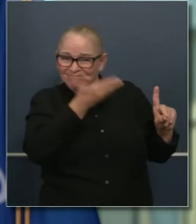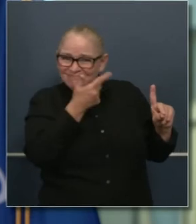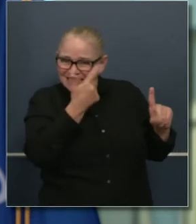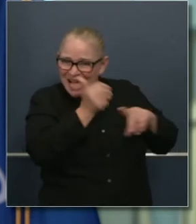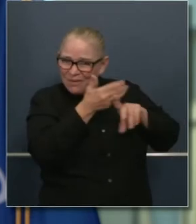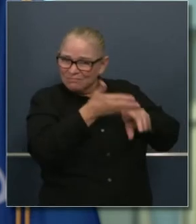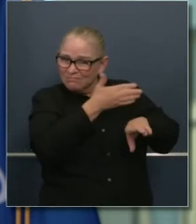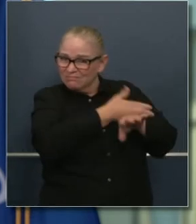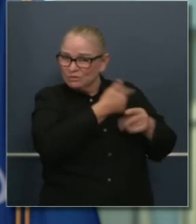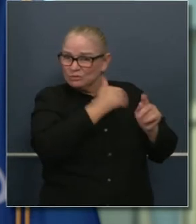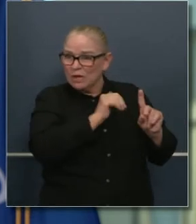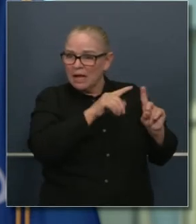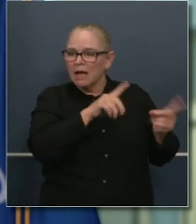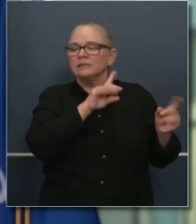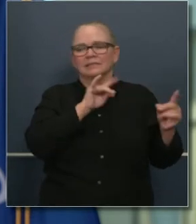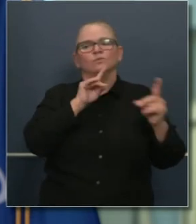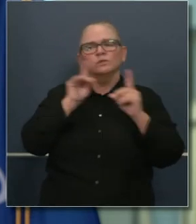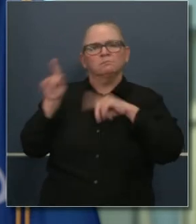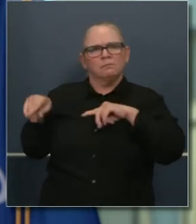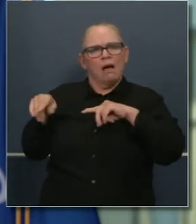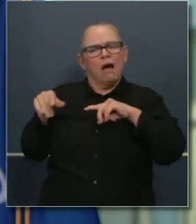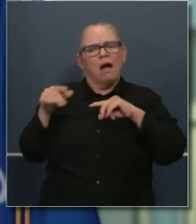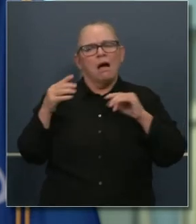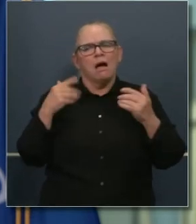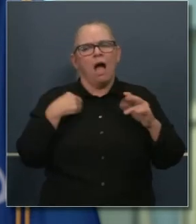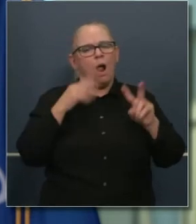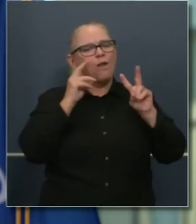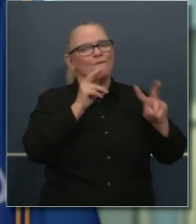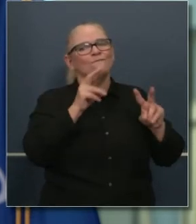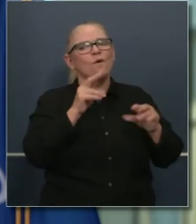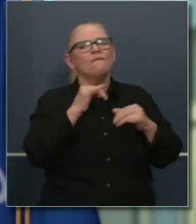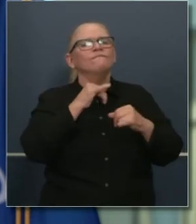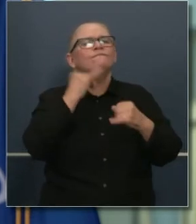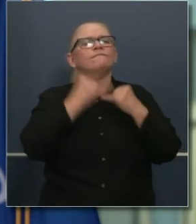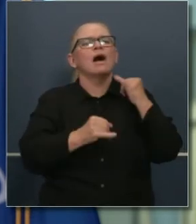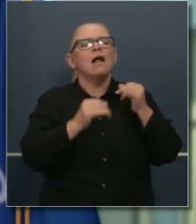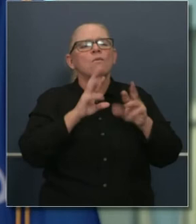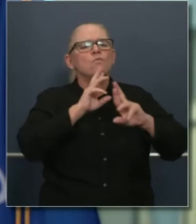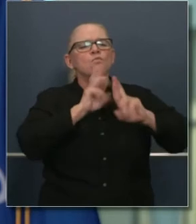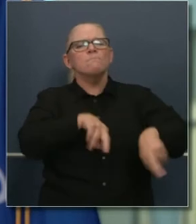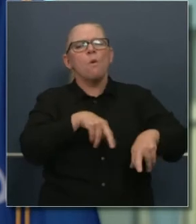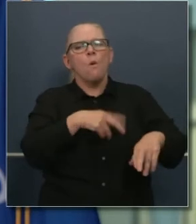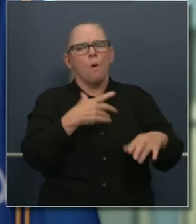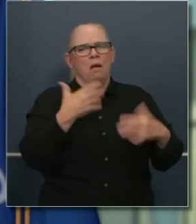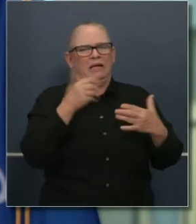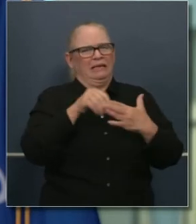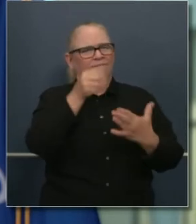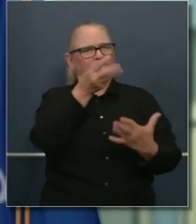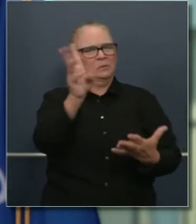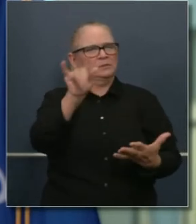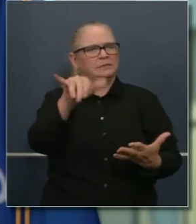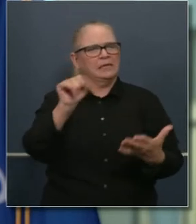esfuerzos y estaremos respondiendo a su pregunta en los próximos días